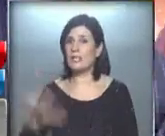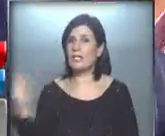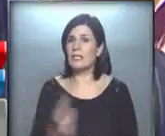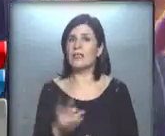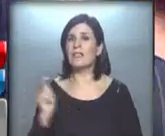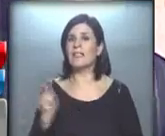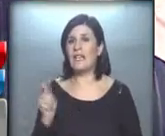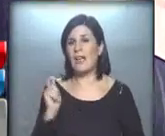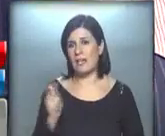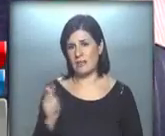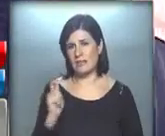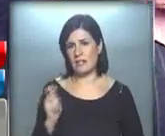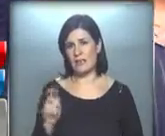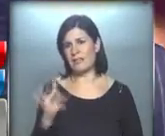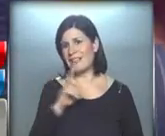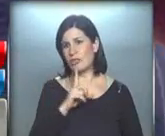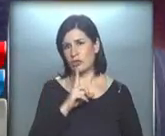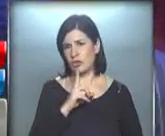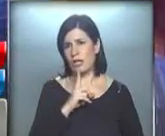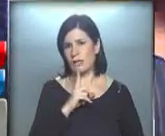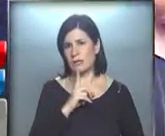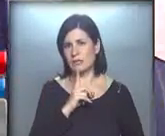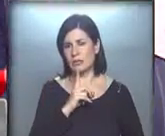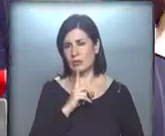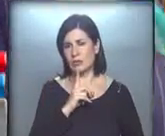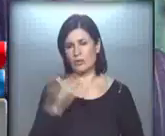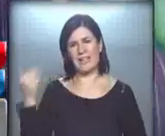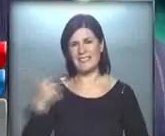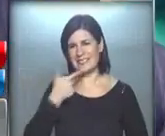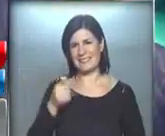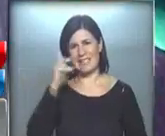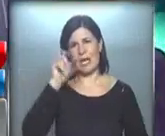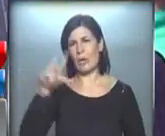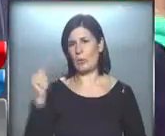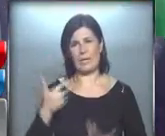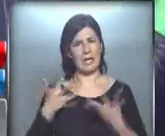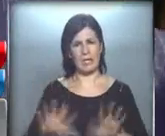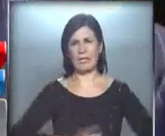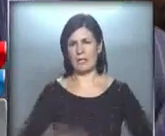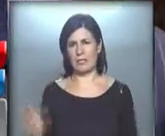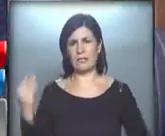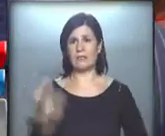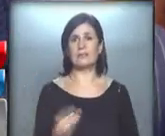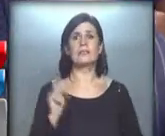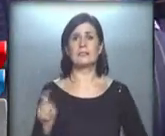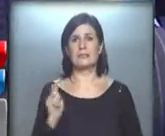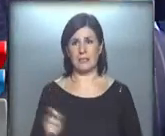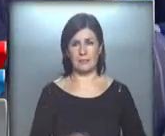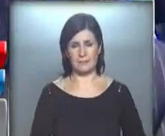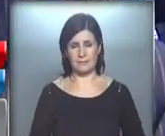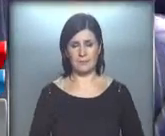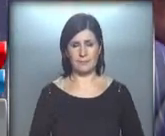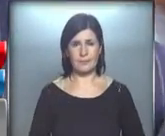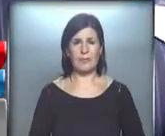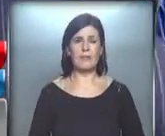justamente respecto de quién va a reemplazar a Alejandro Sabella al frente de la selección nacional. Sabemos que